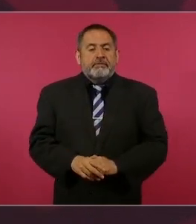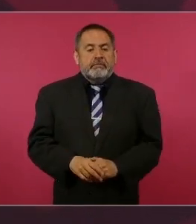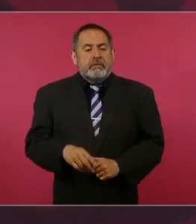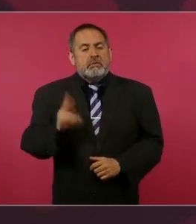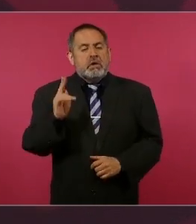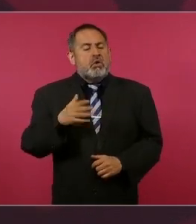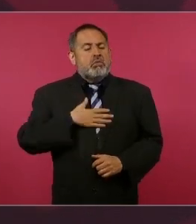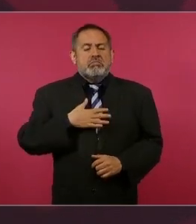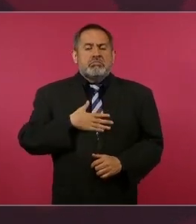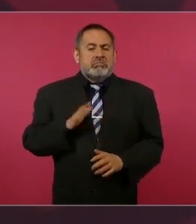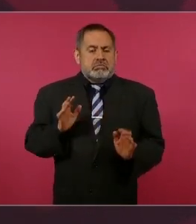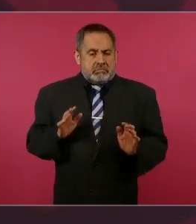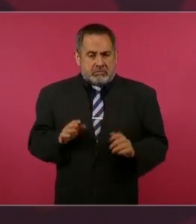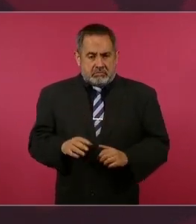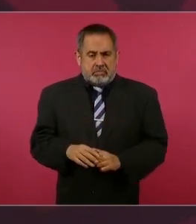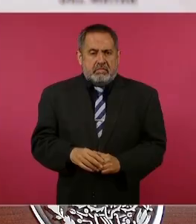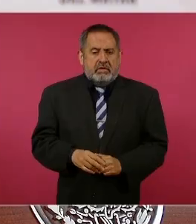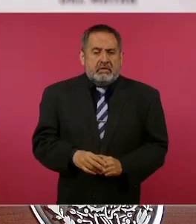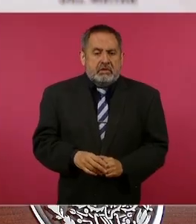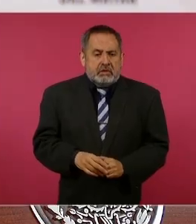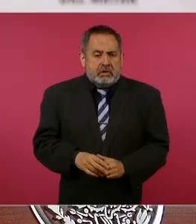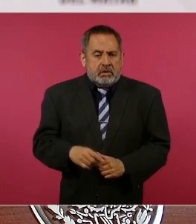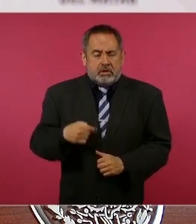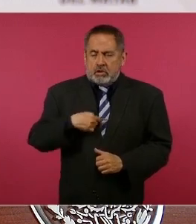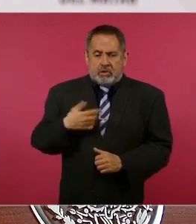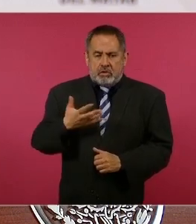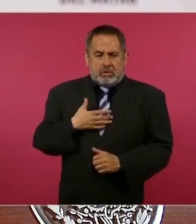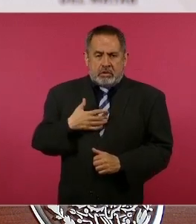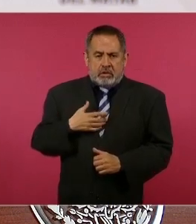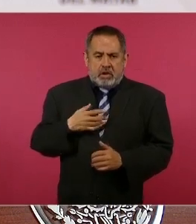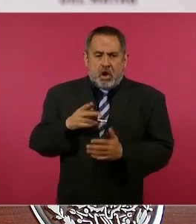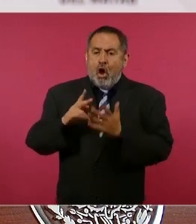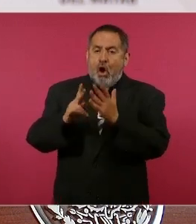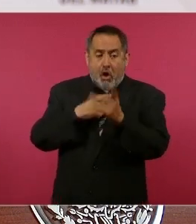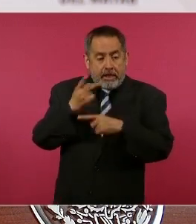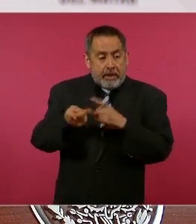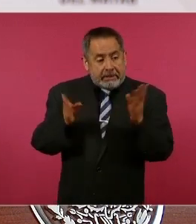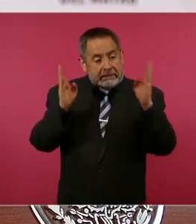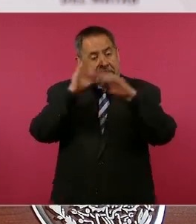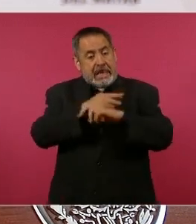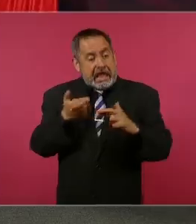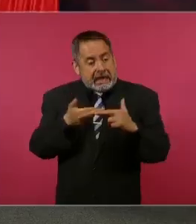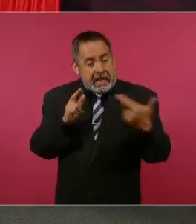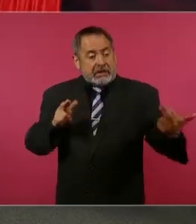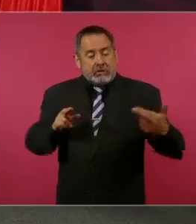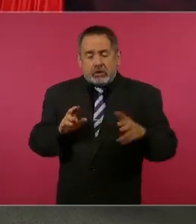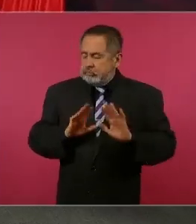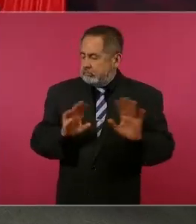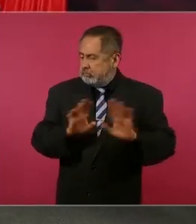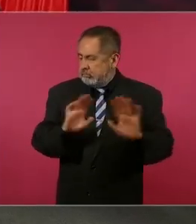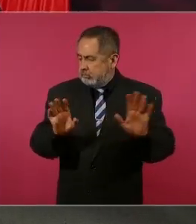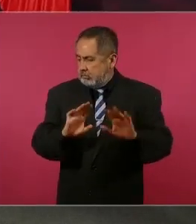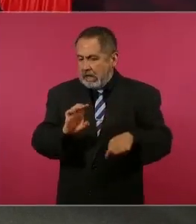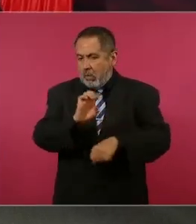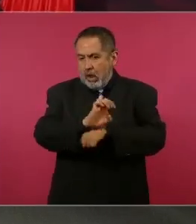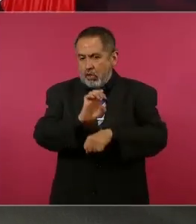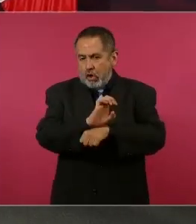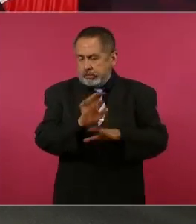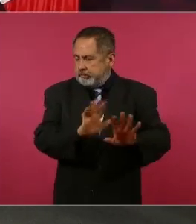Pero nosotros no vamos a restablecer relaciones hasta